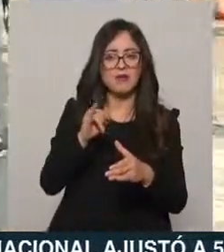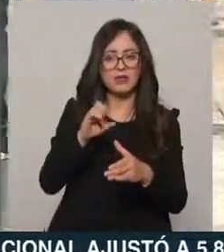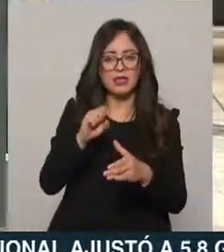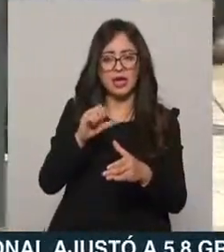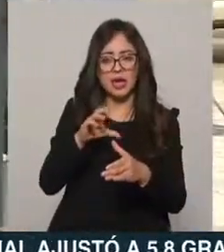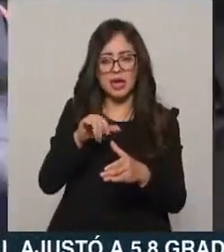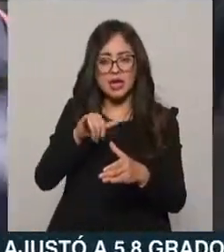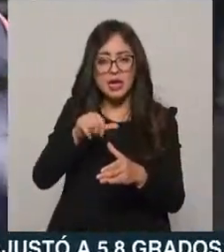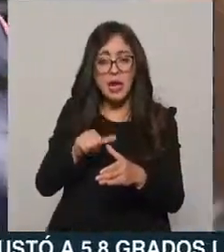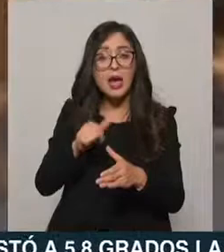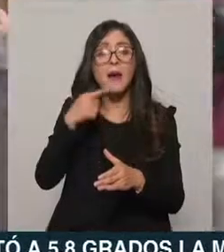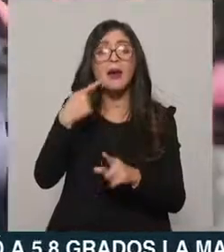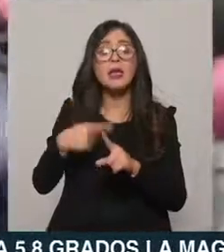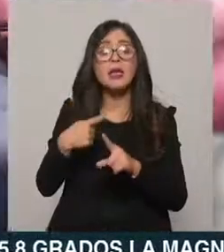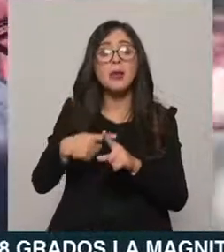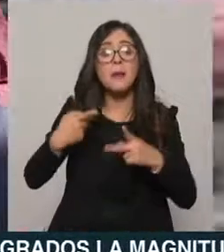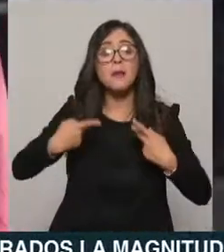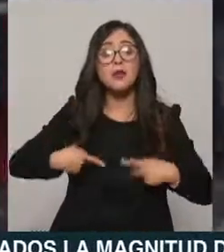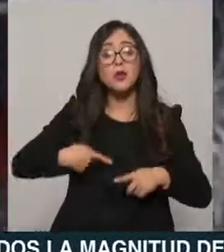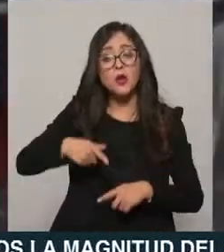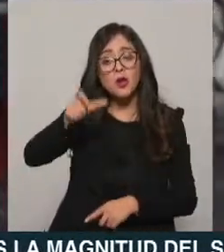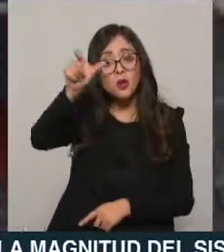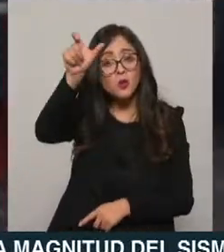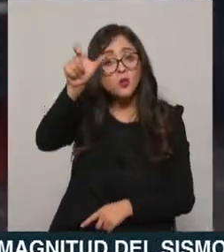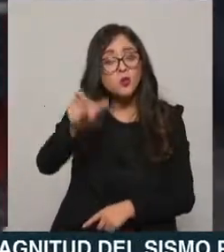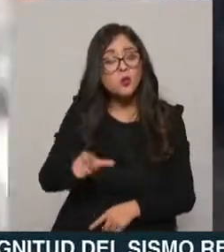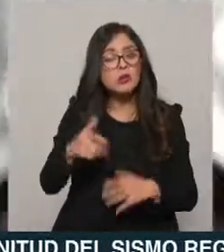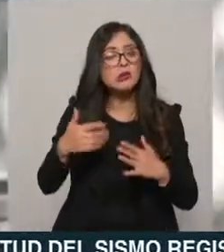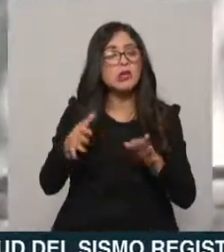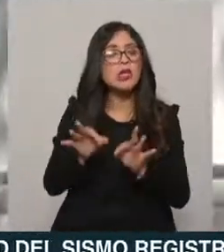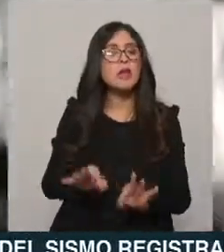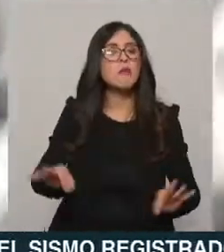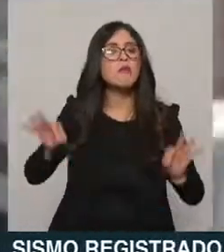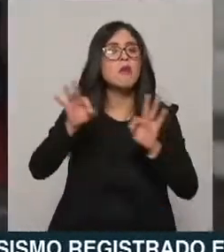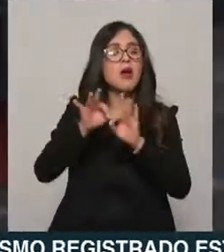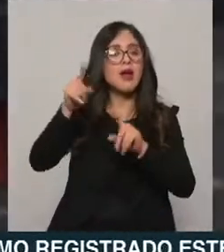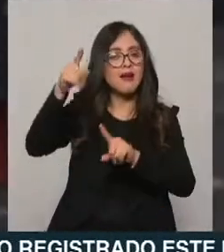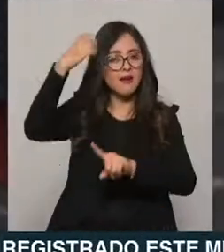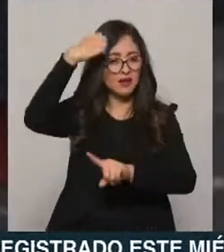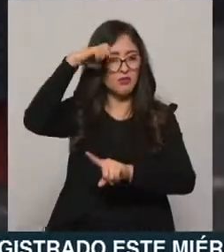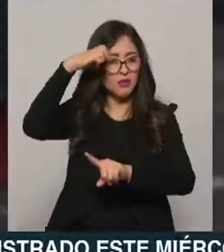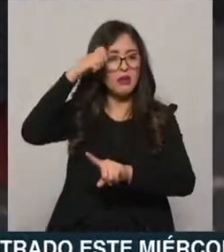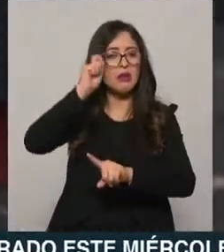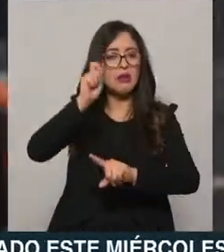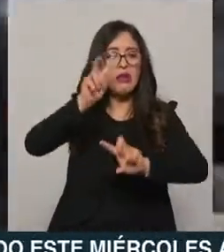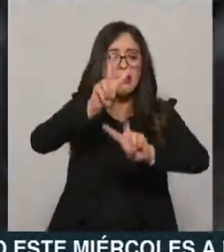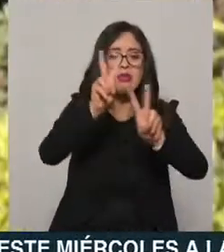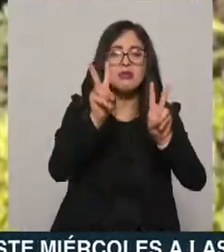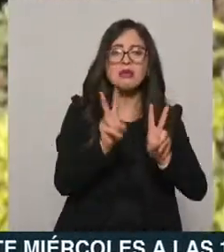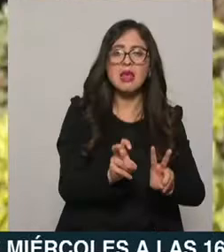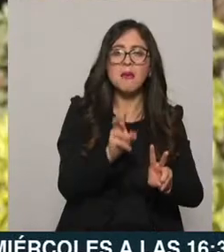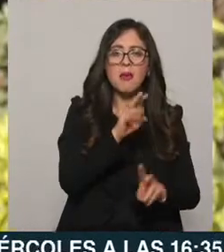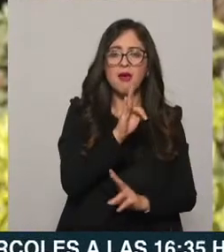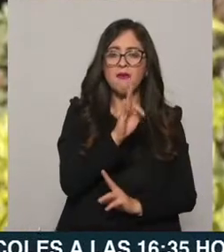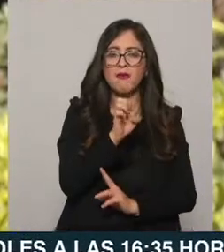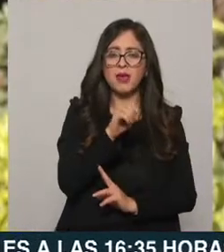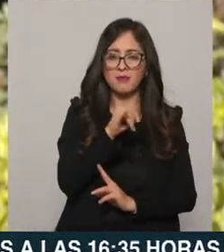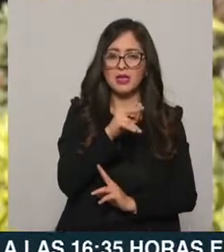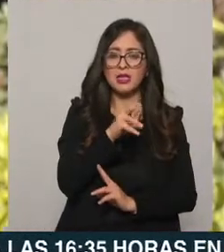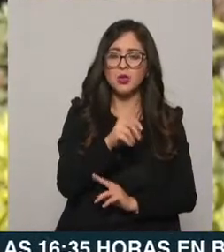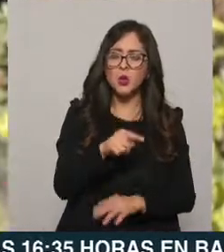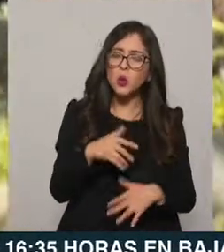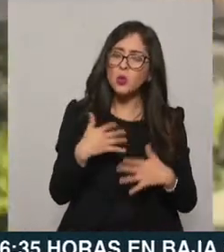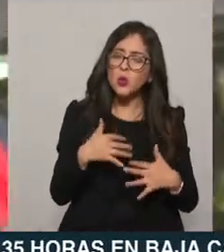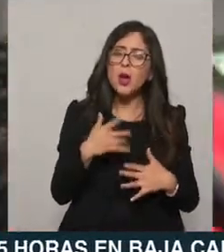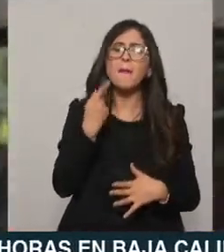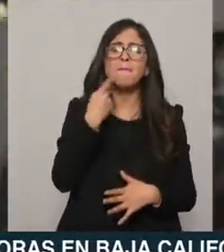súper especializados, porque el tema del feminicidio, como en general el tema de violencia contra las mujeres, es un tema